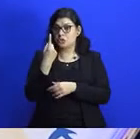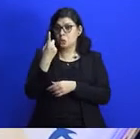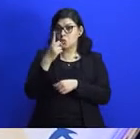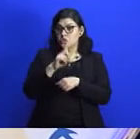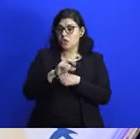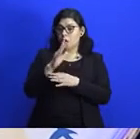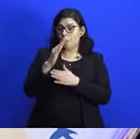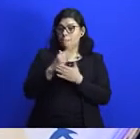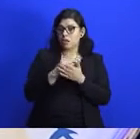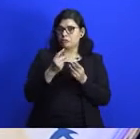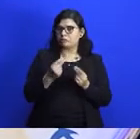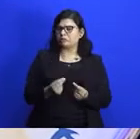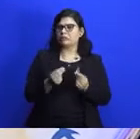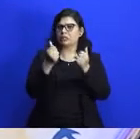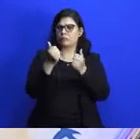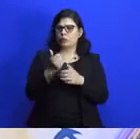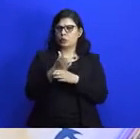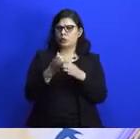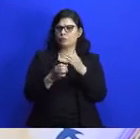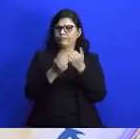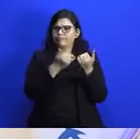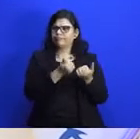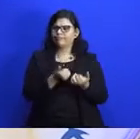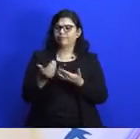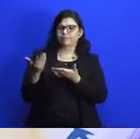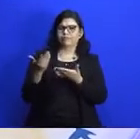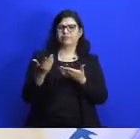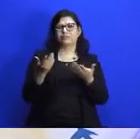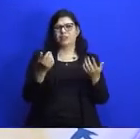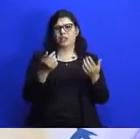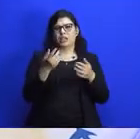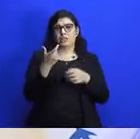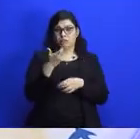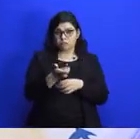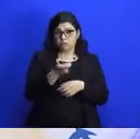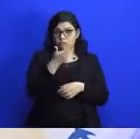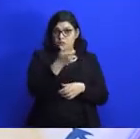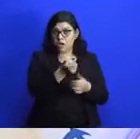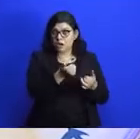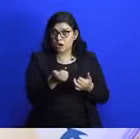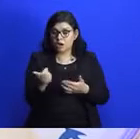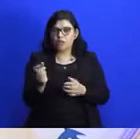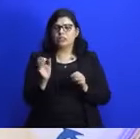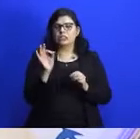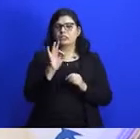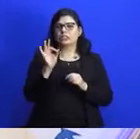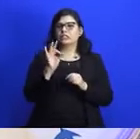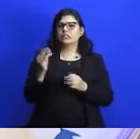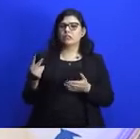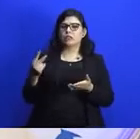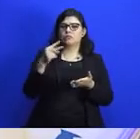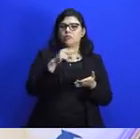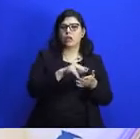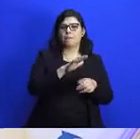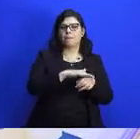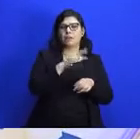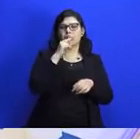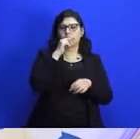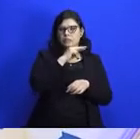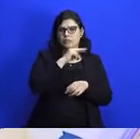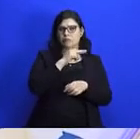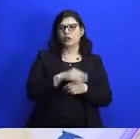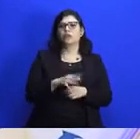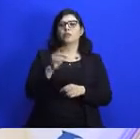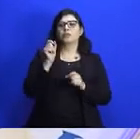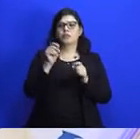productos a domicilio, ahorrándoles los costos de traslado, y si van al club pueden hacerlo rápido con Scan & Go. Les